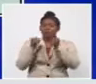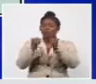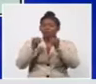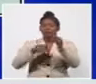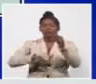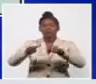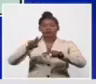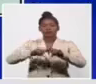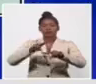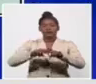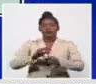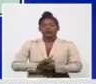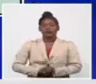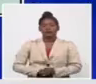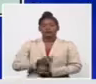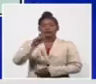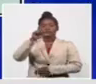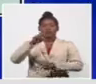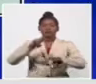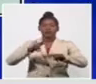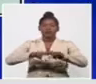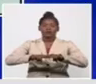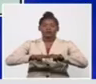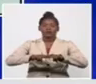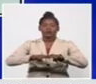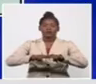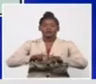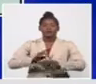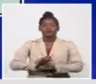Del Centro Habana,